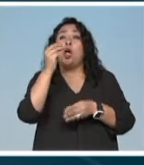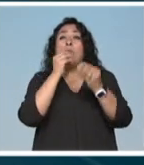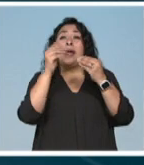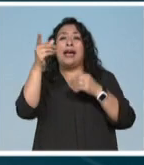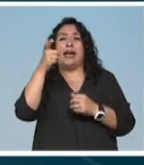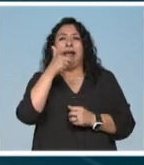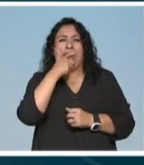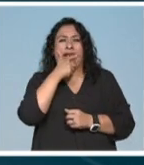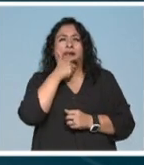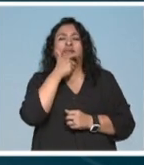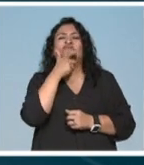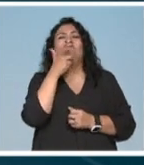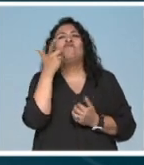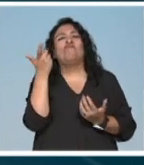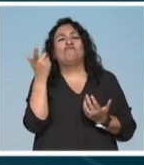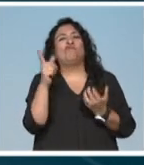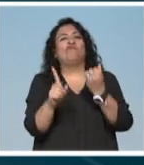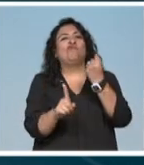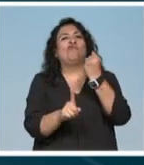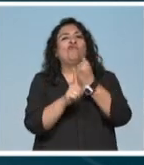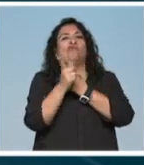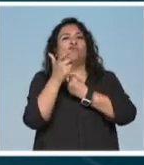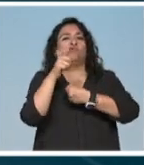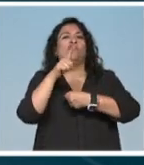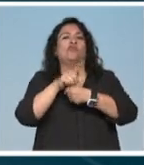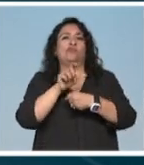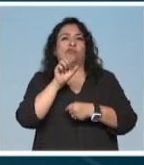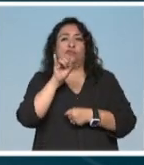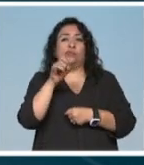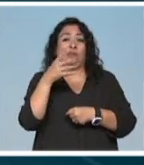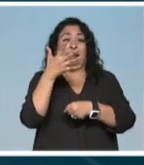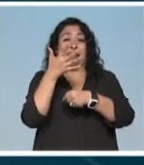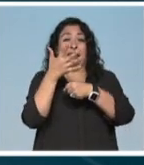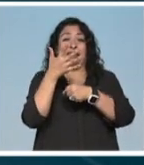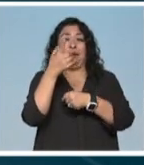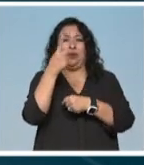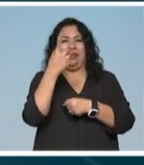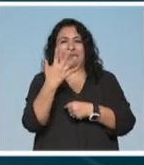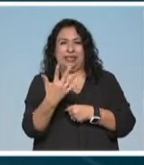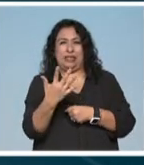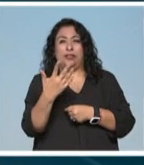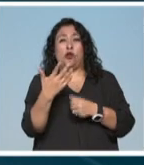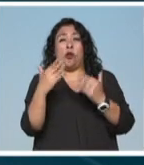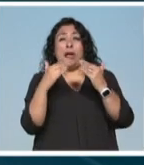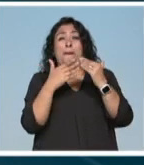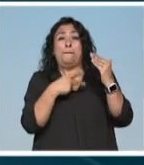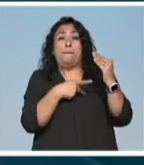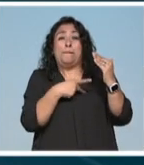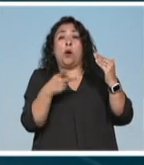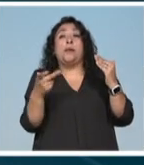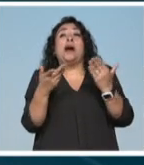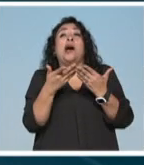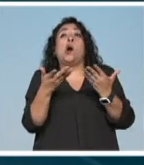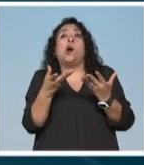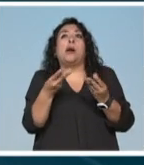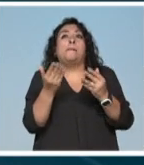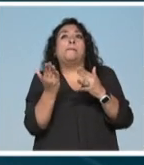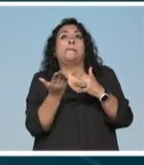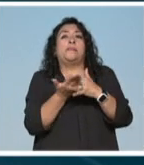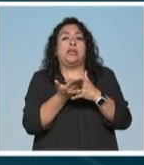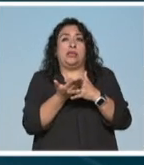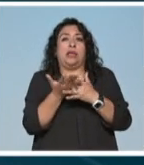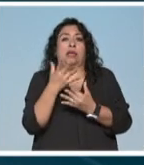Reino Unido ha dejado consecuencias sociales. La quinta parte de los hogares más pobres ahora necesita gastar la mitad de